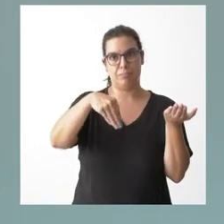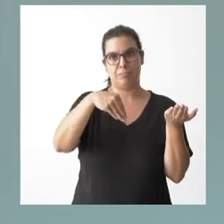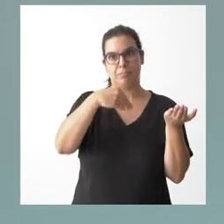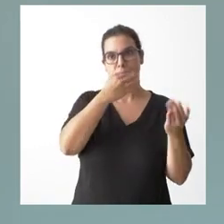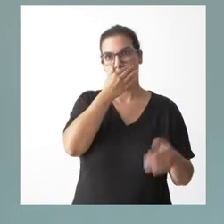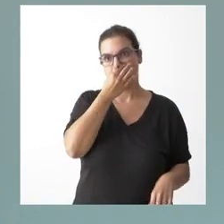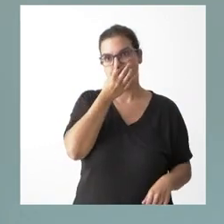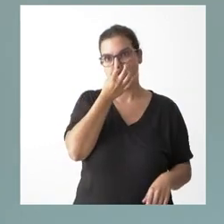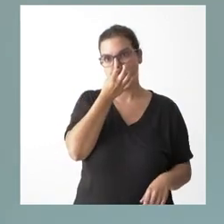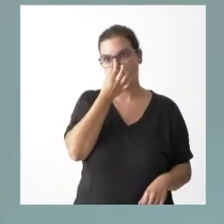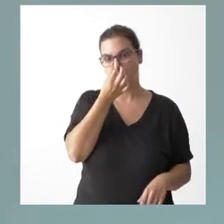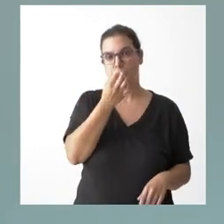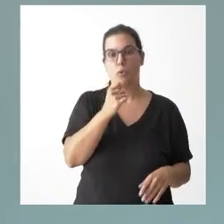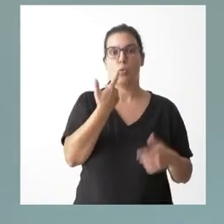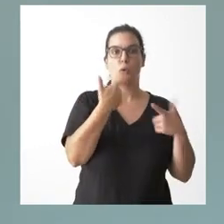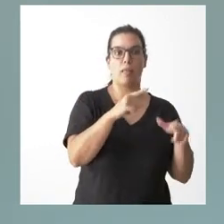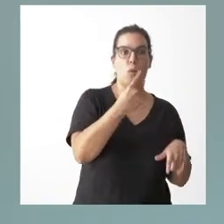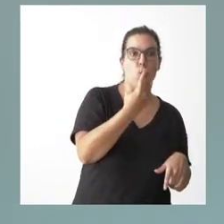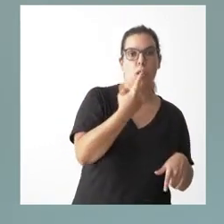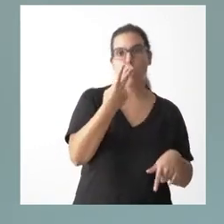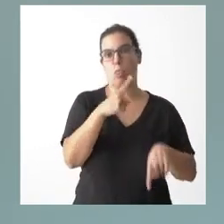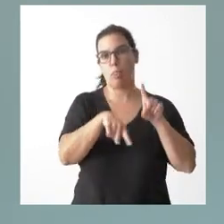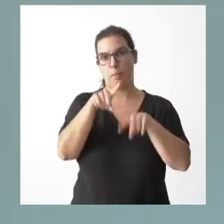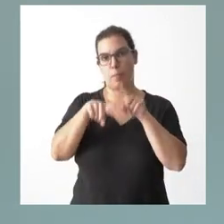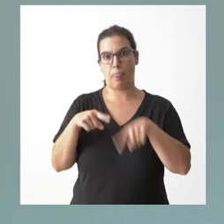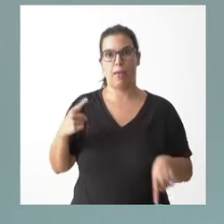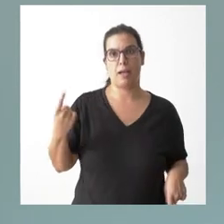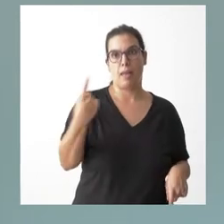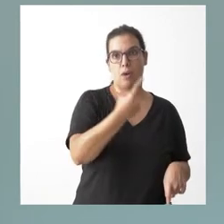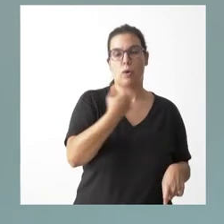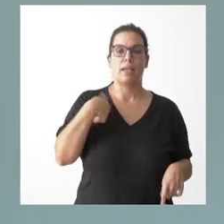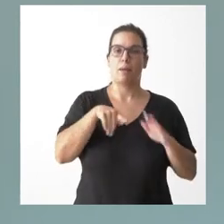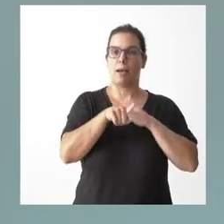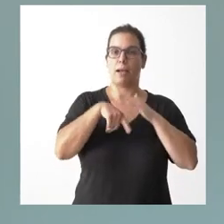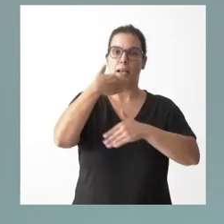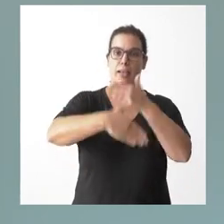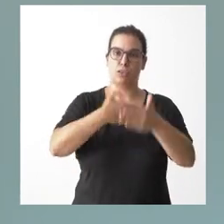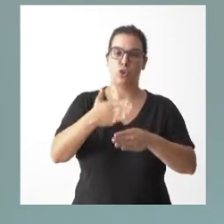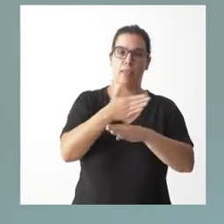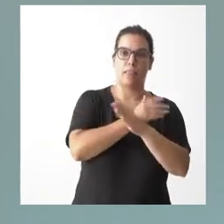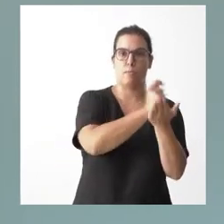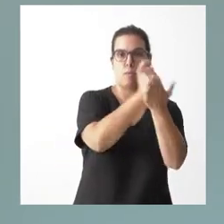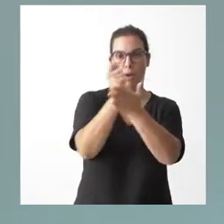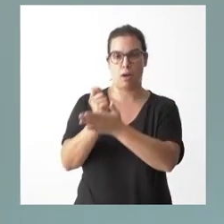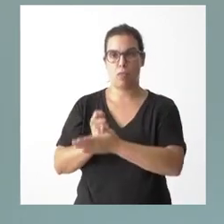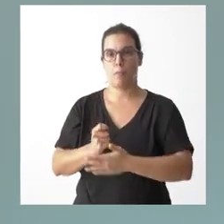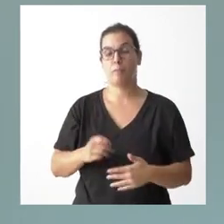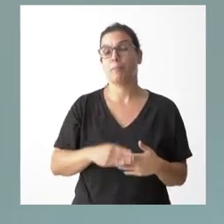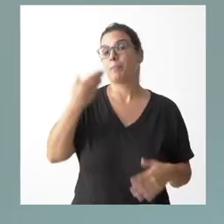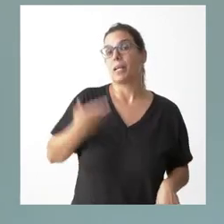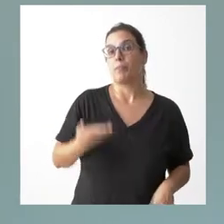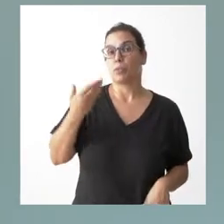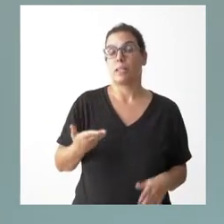cuantías. Si tienen una unidad, si tienen dos, y ahí vamos tramitando ya el anticipo de la subvención. Lo importante es que